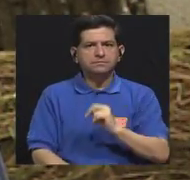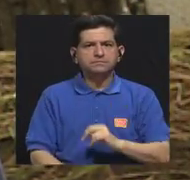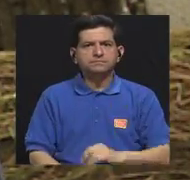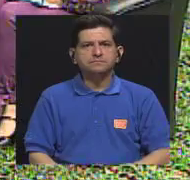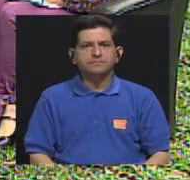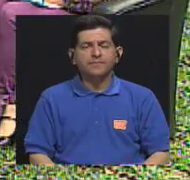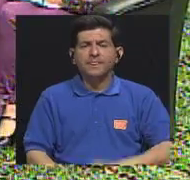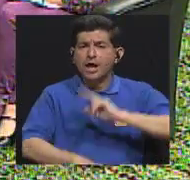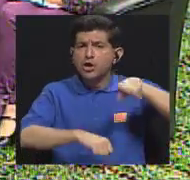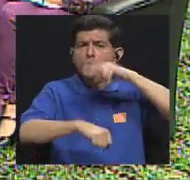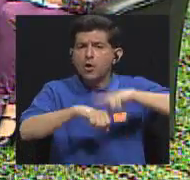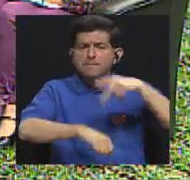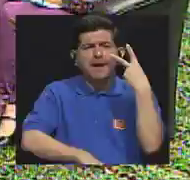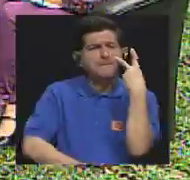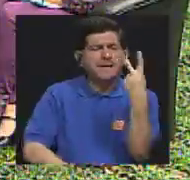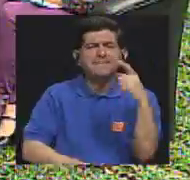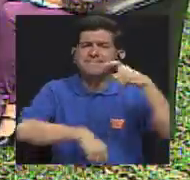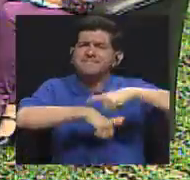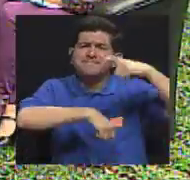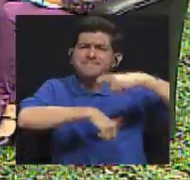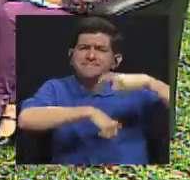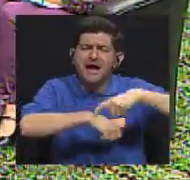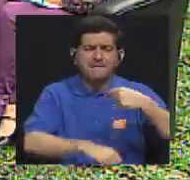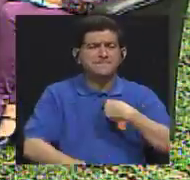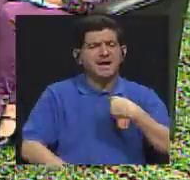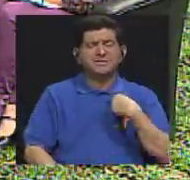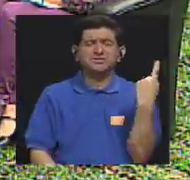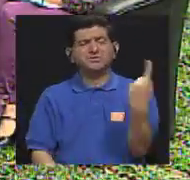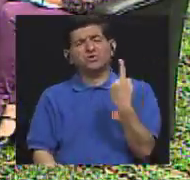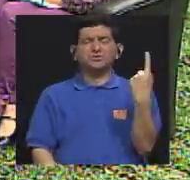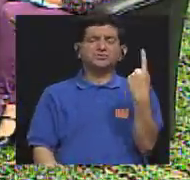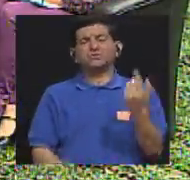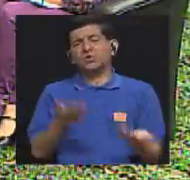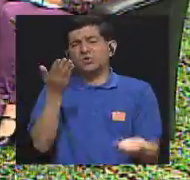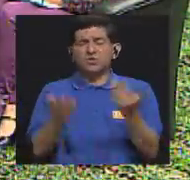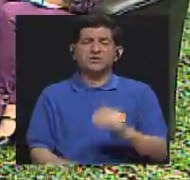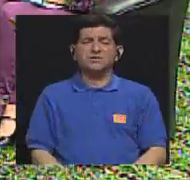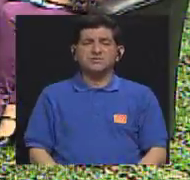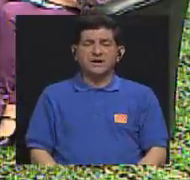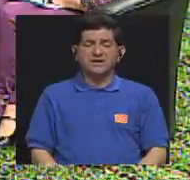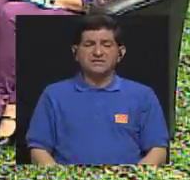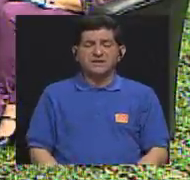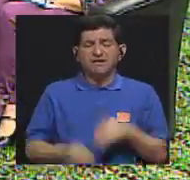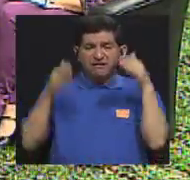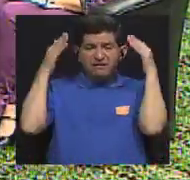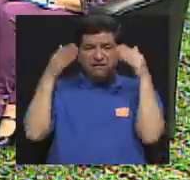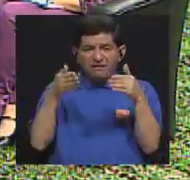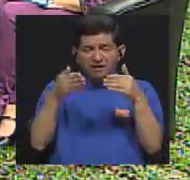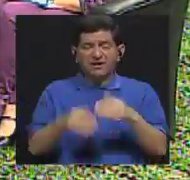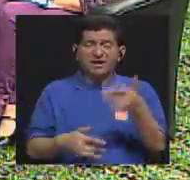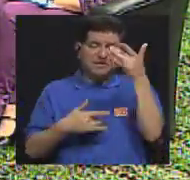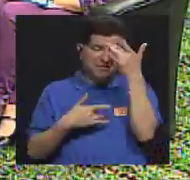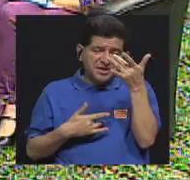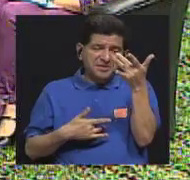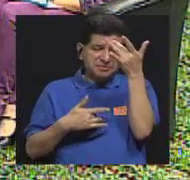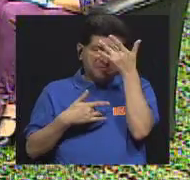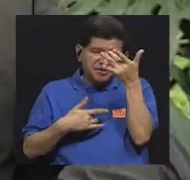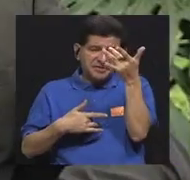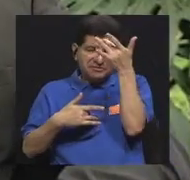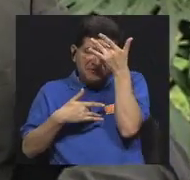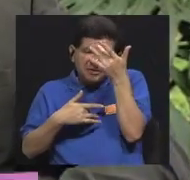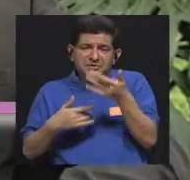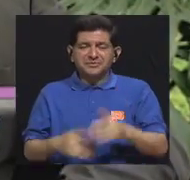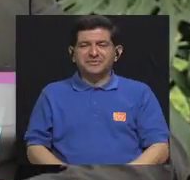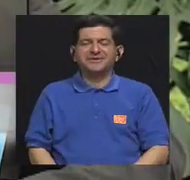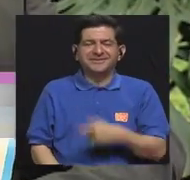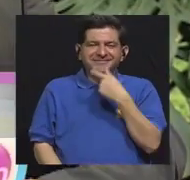Y normalmente se ve como una etapa donde me voy a dedicar a centrarme en lo que me toca, que es enfermarme, ¿verdad? Es